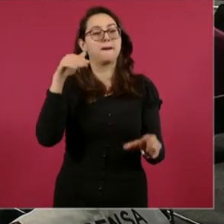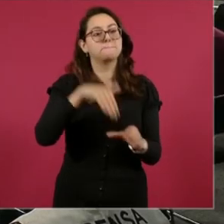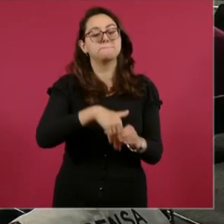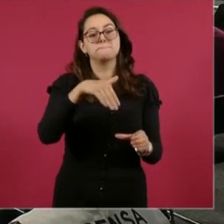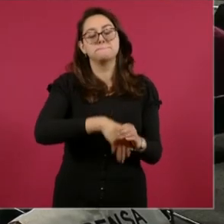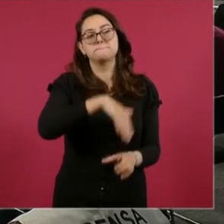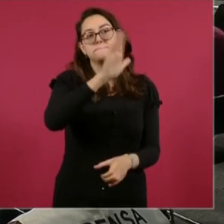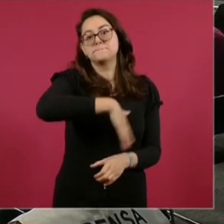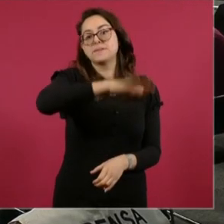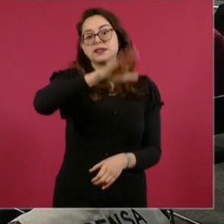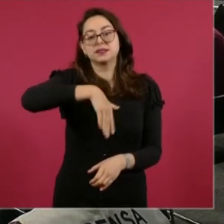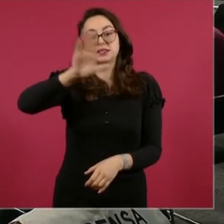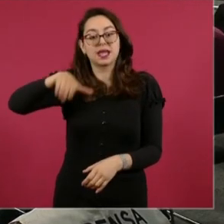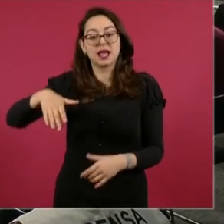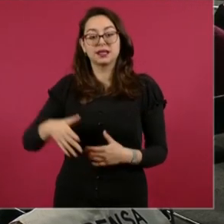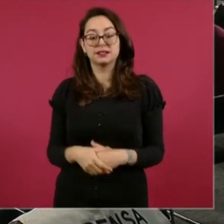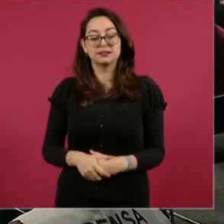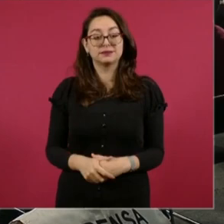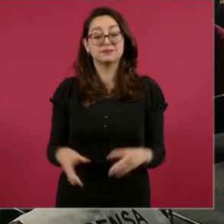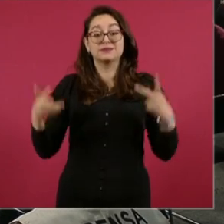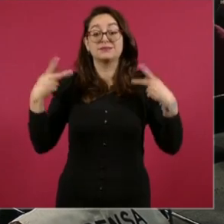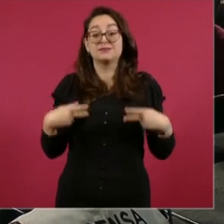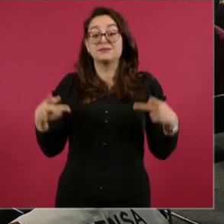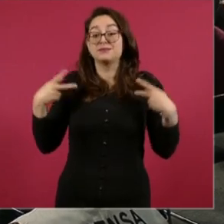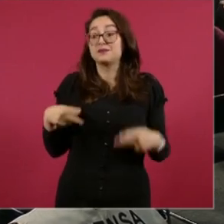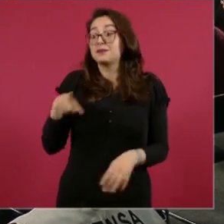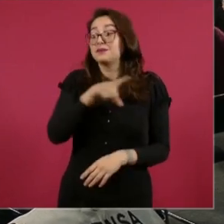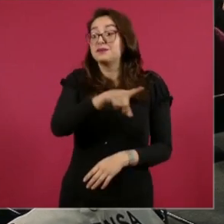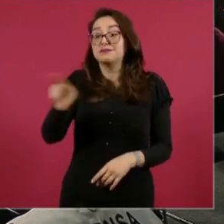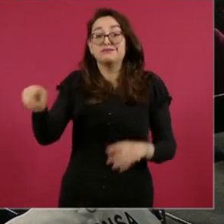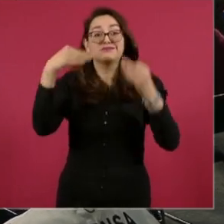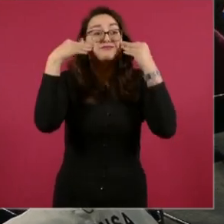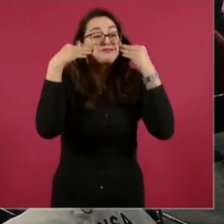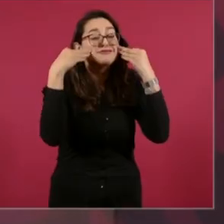la gente decidió sobre los colores.